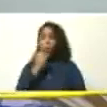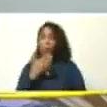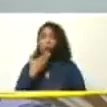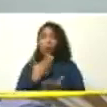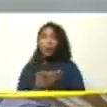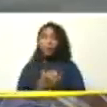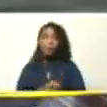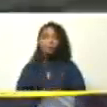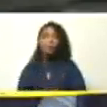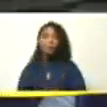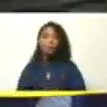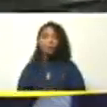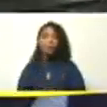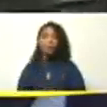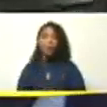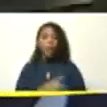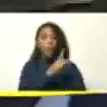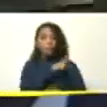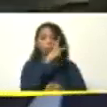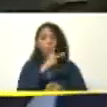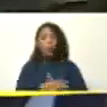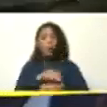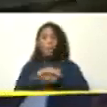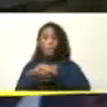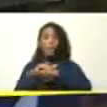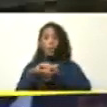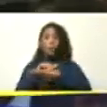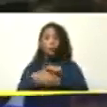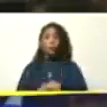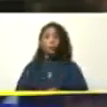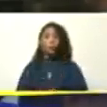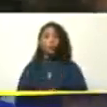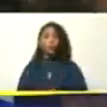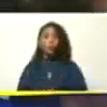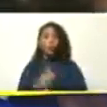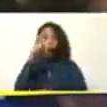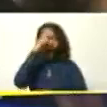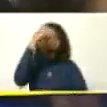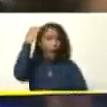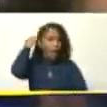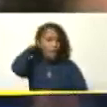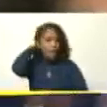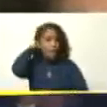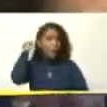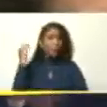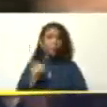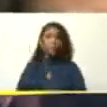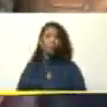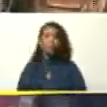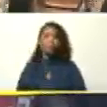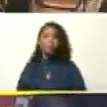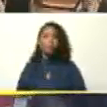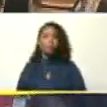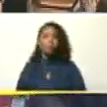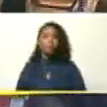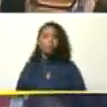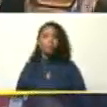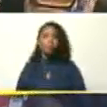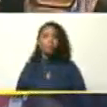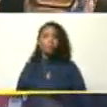gracias al poeta, ministro, Alfred Nazaré Ñáñez.